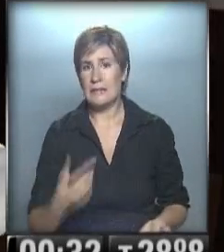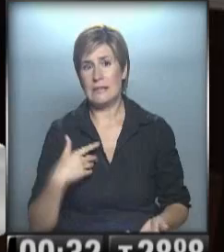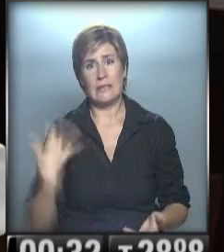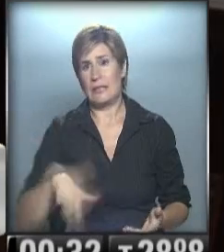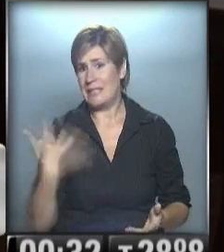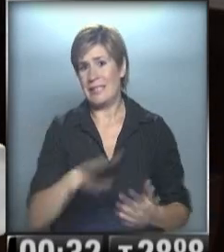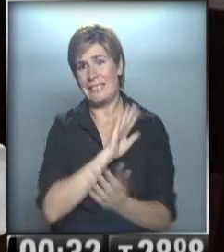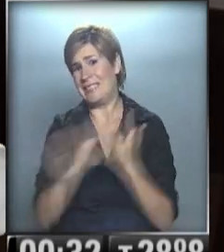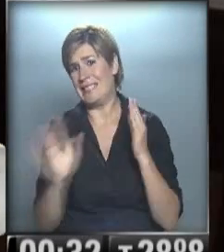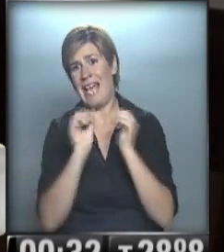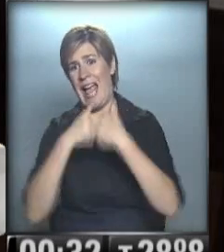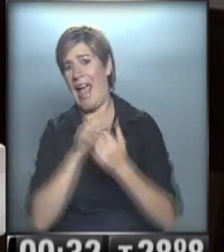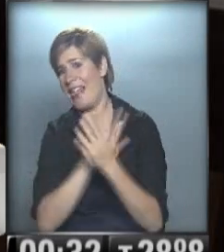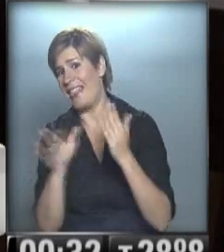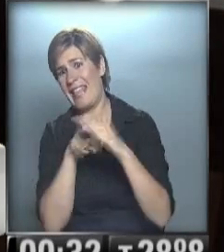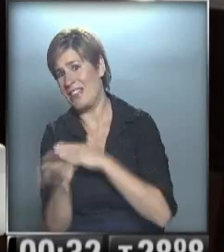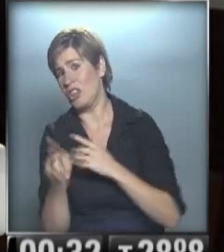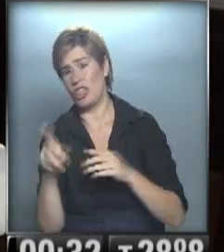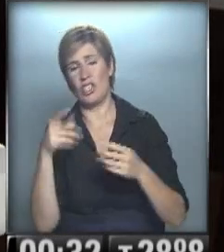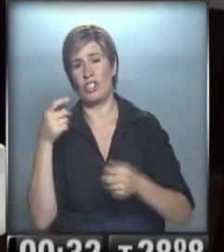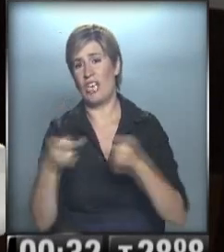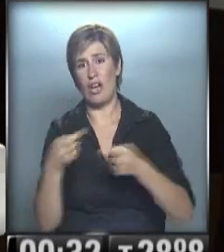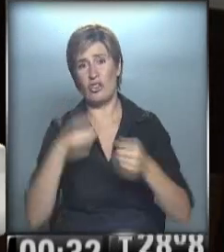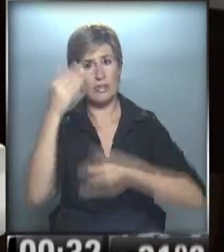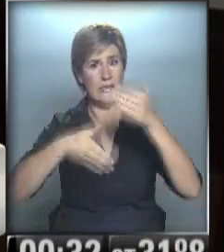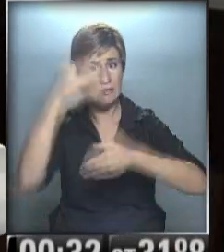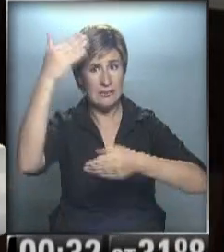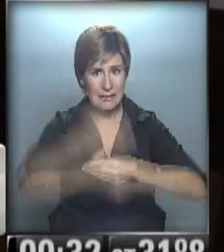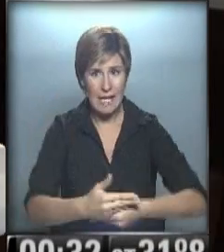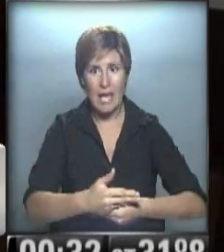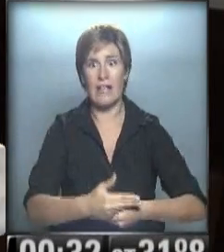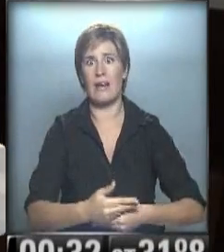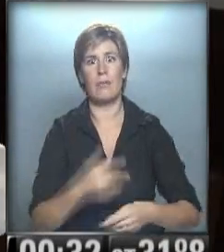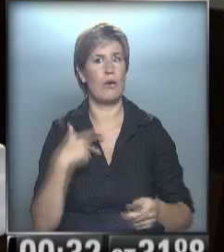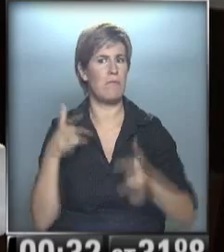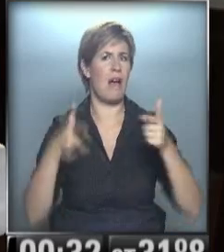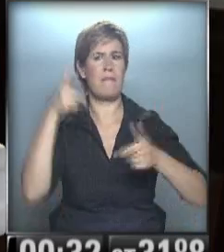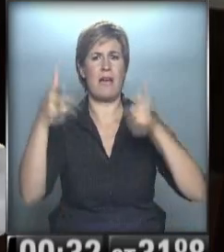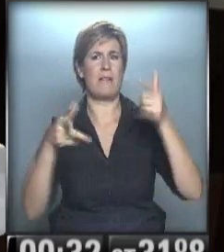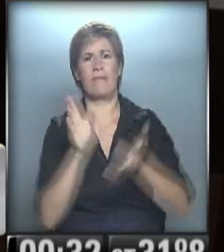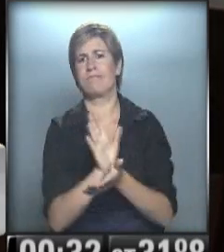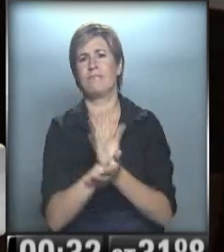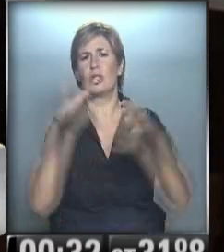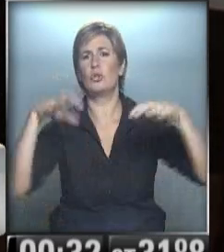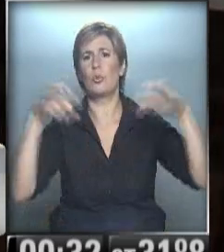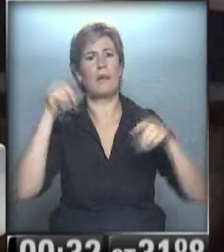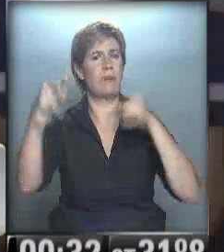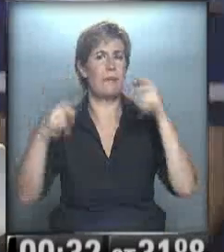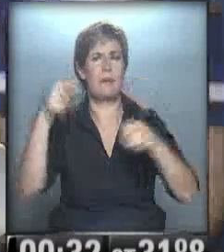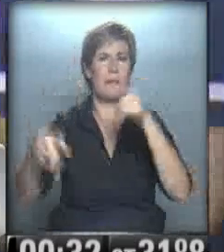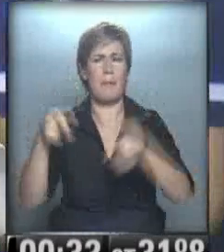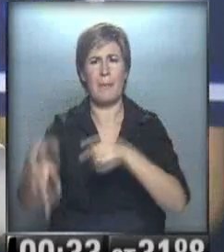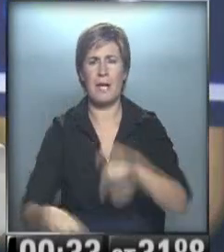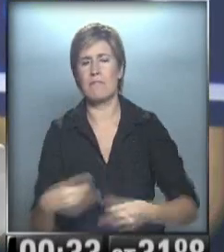nos metimos, tratamos de cerrar todo y era una lluvia de balas. Eso es lo que nosotros percibimos